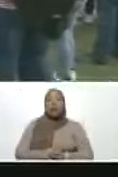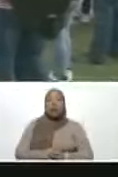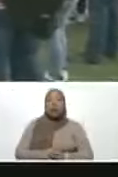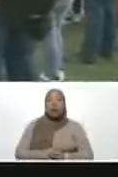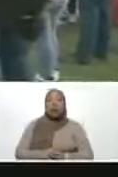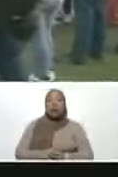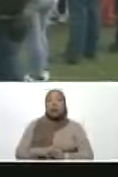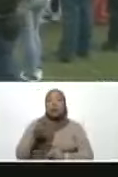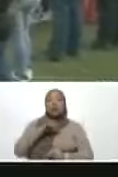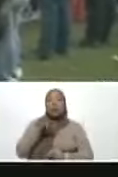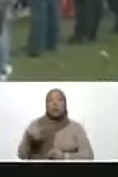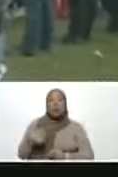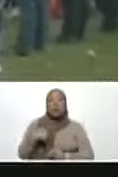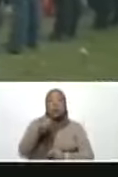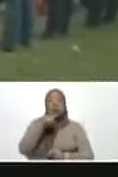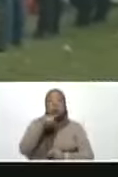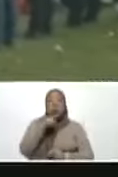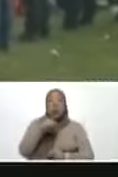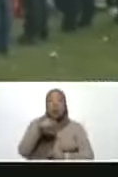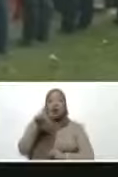¡Que viva San Felipe!